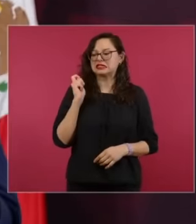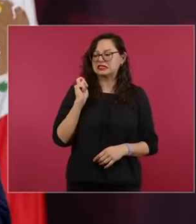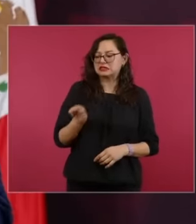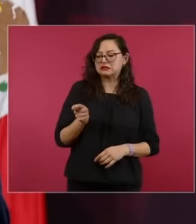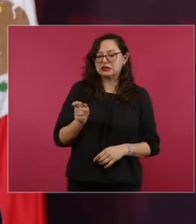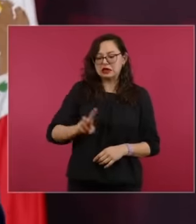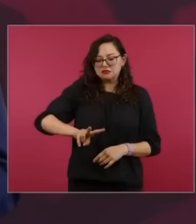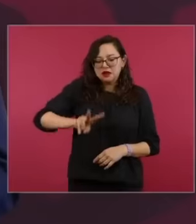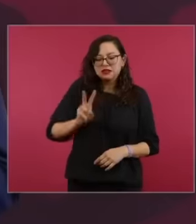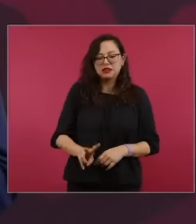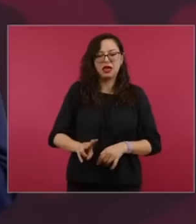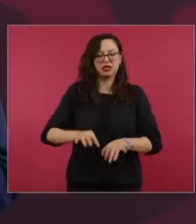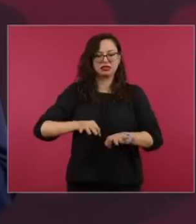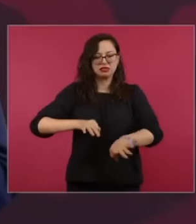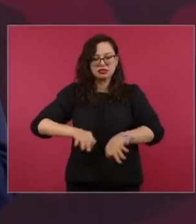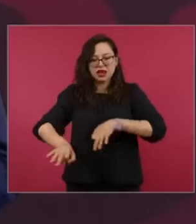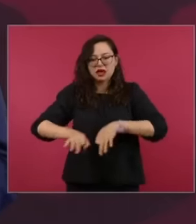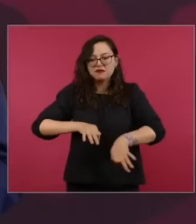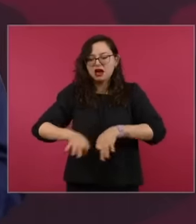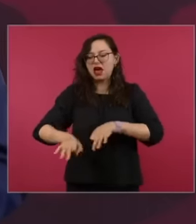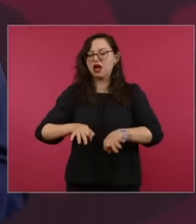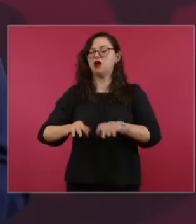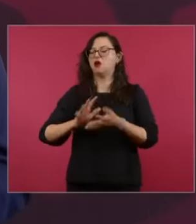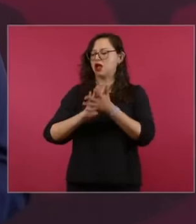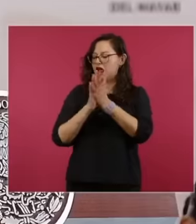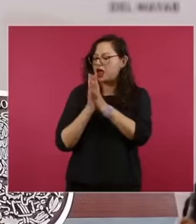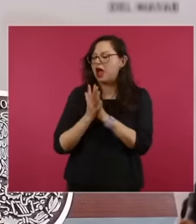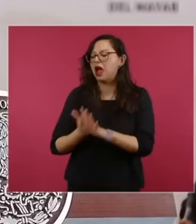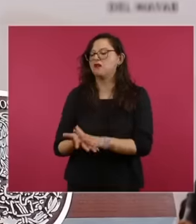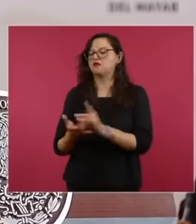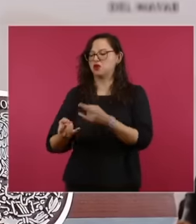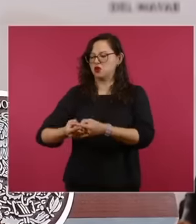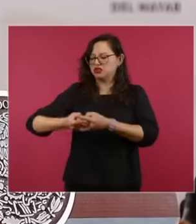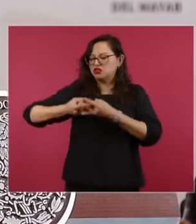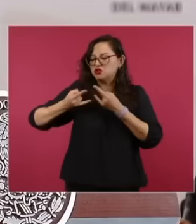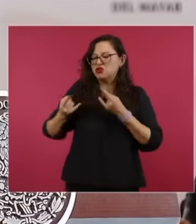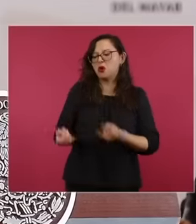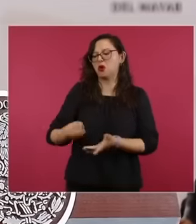es transformar, la política es hacer historia.